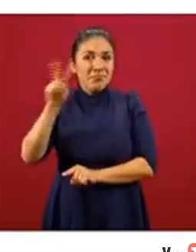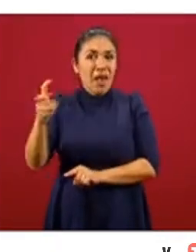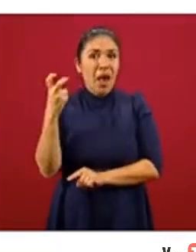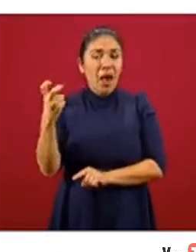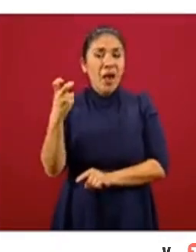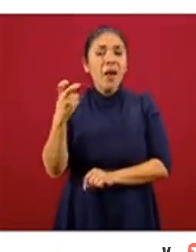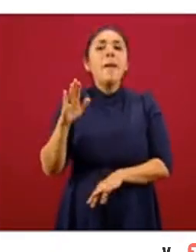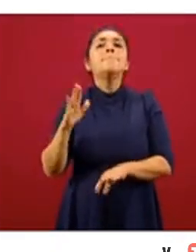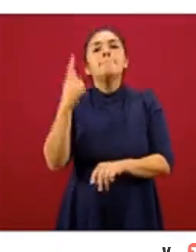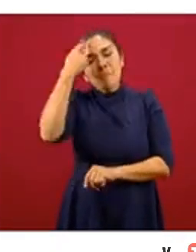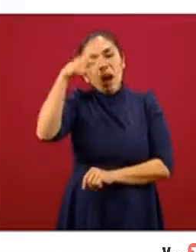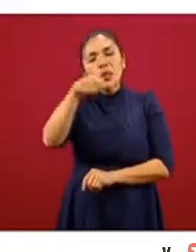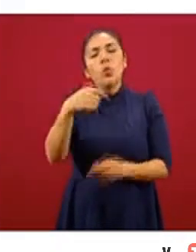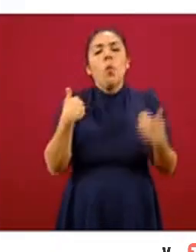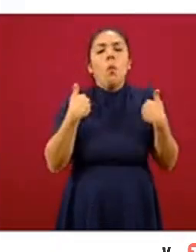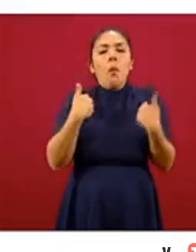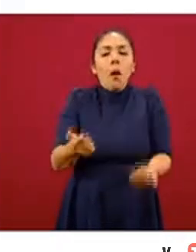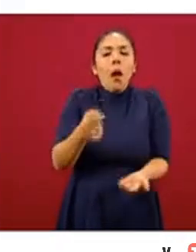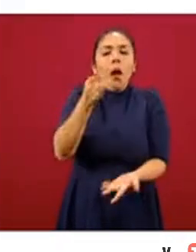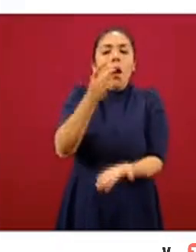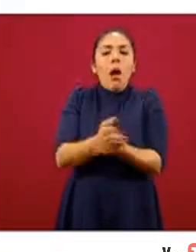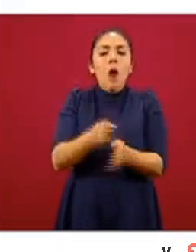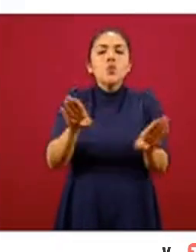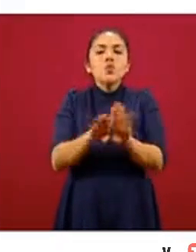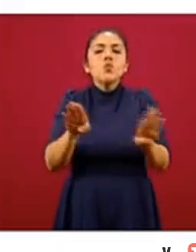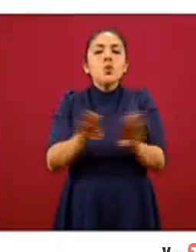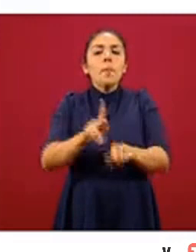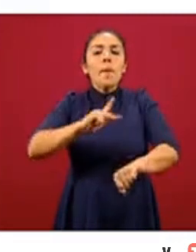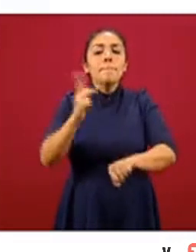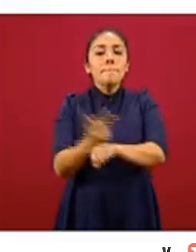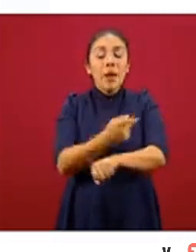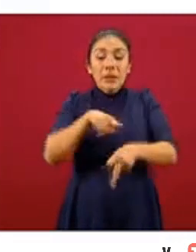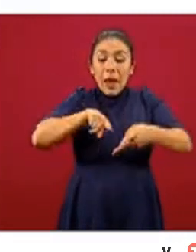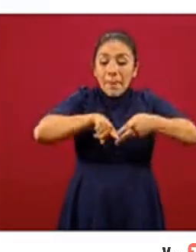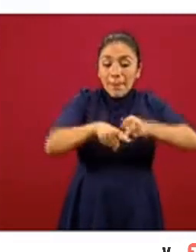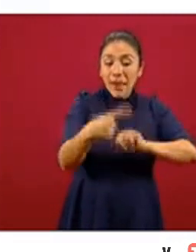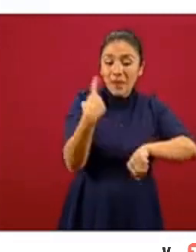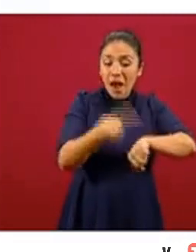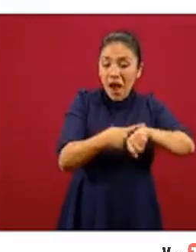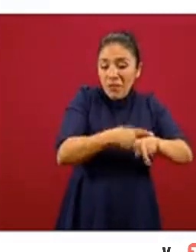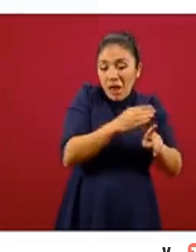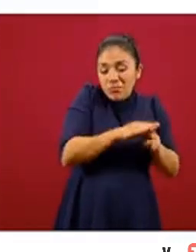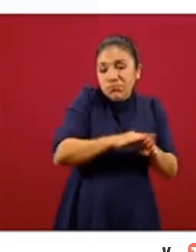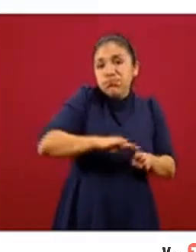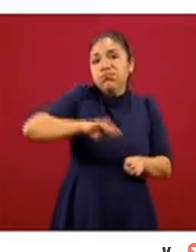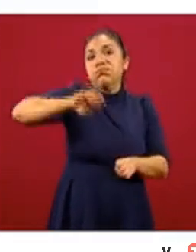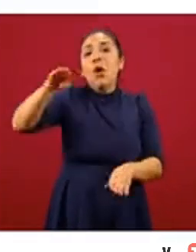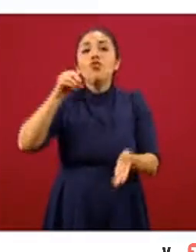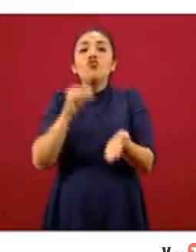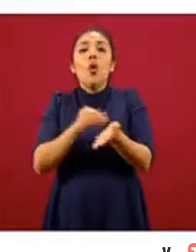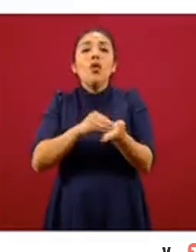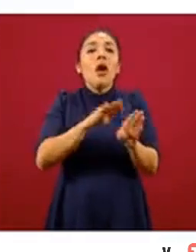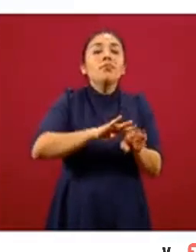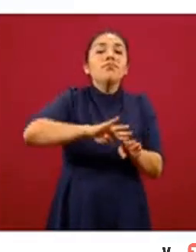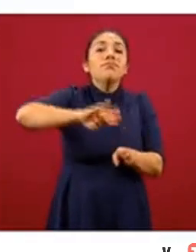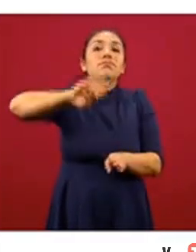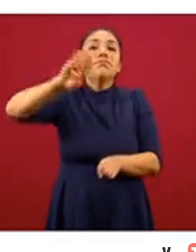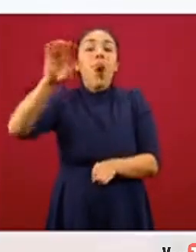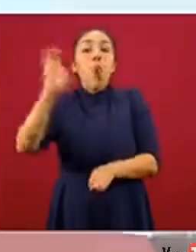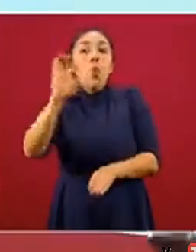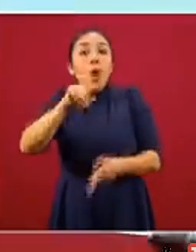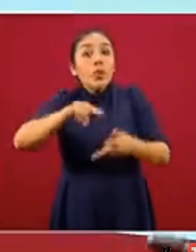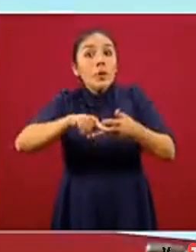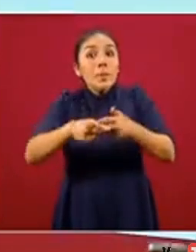para poder identificar cómo la trayectoria de la epidemia sigue en ascenso. ¿En qué momento vamos a ver que la